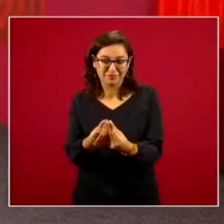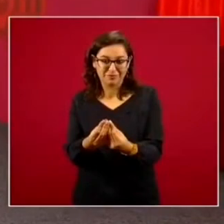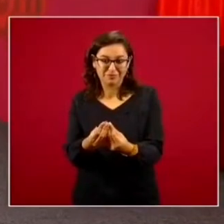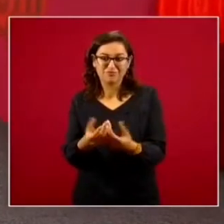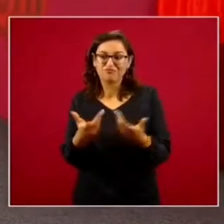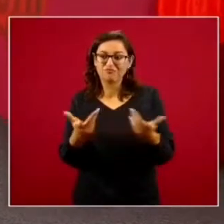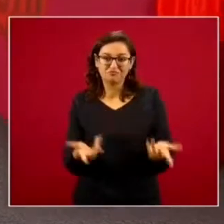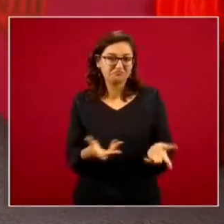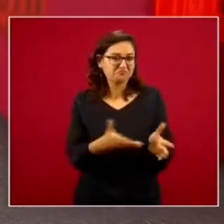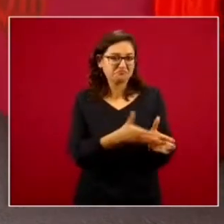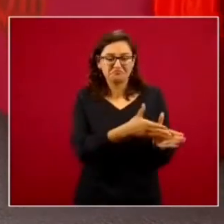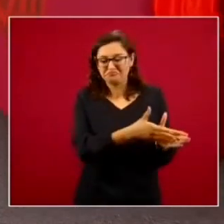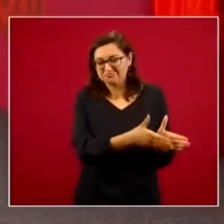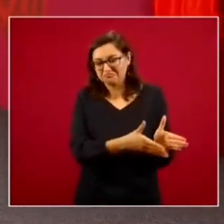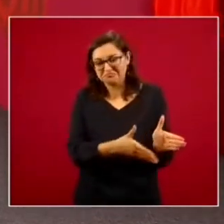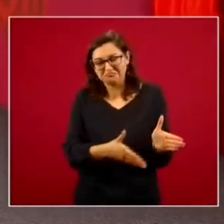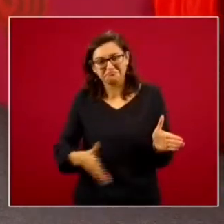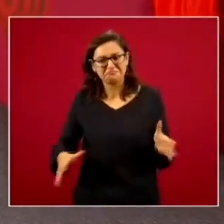Y así.